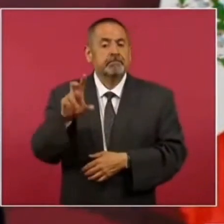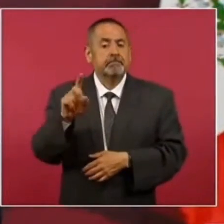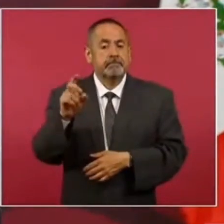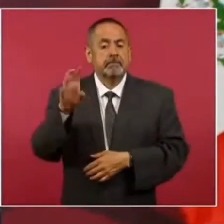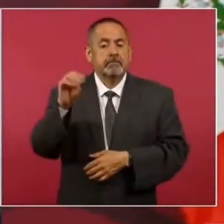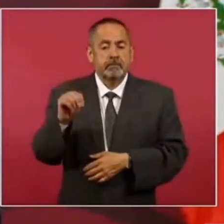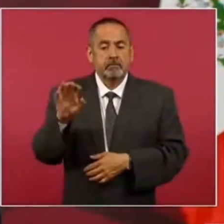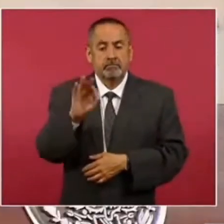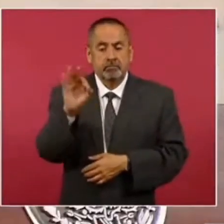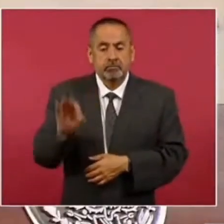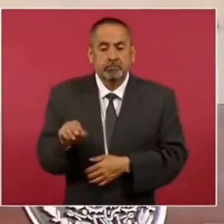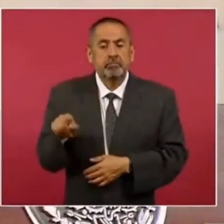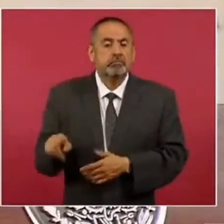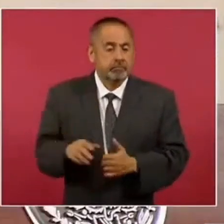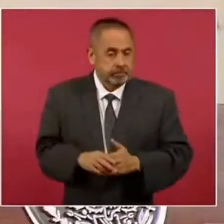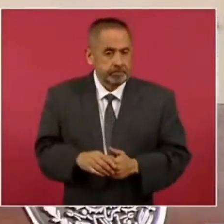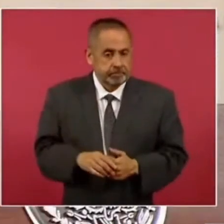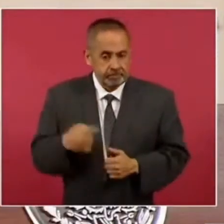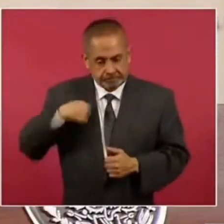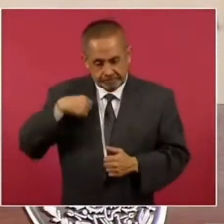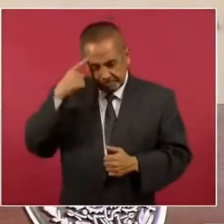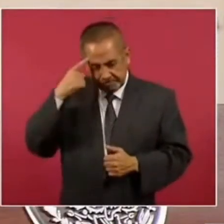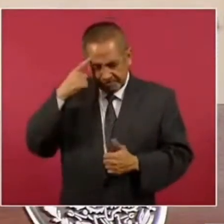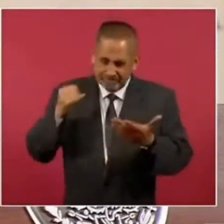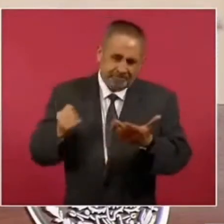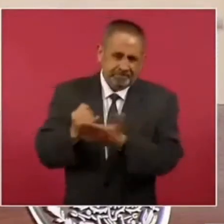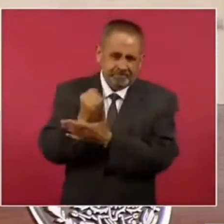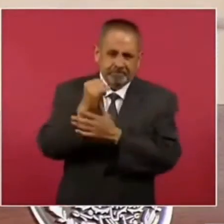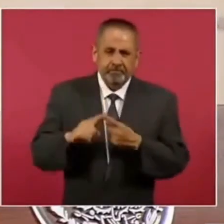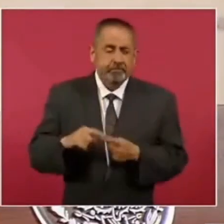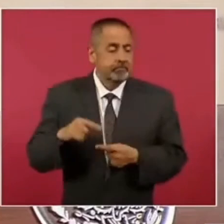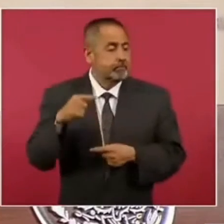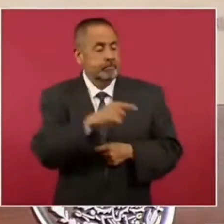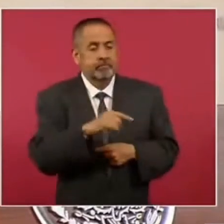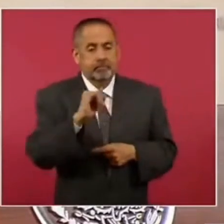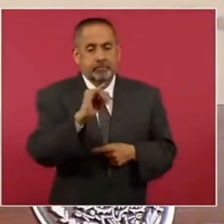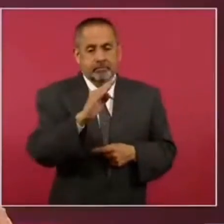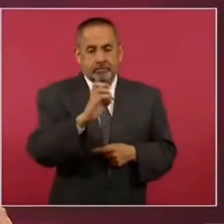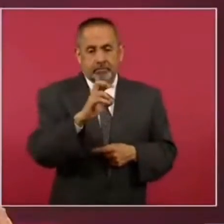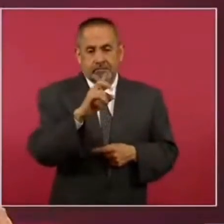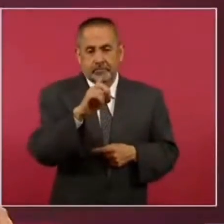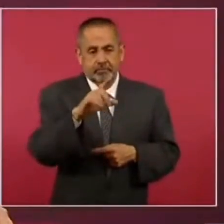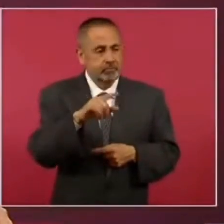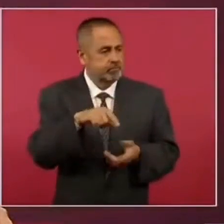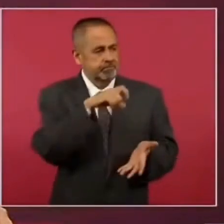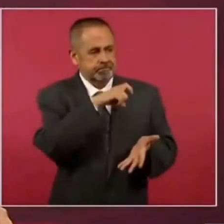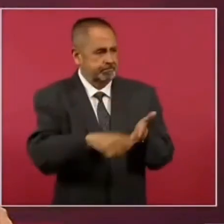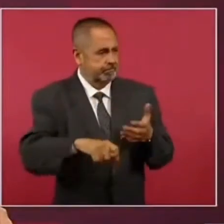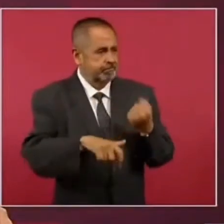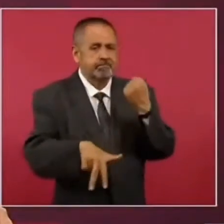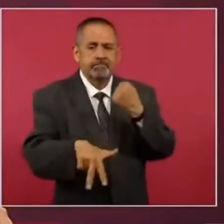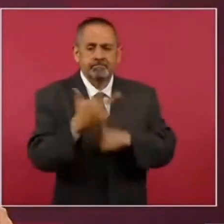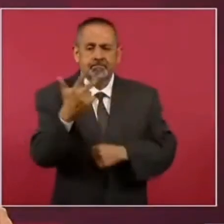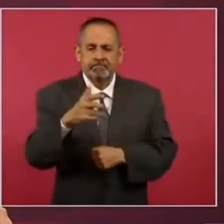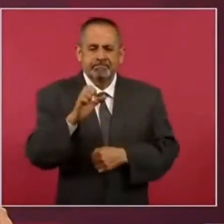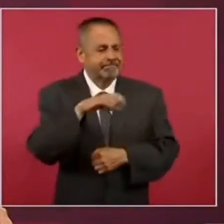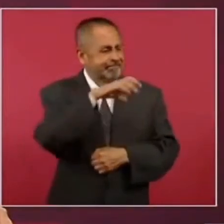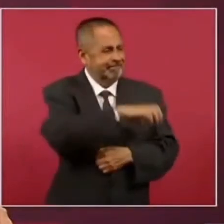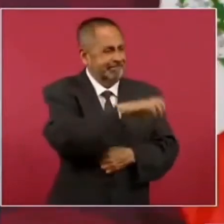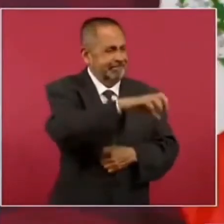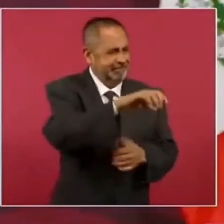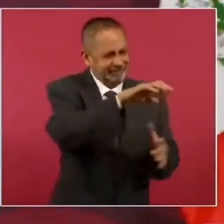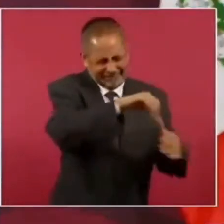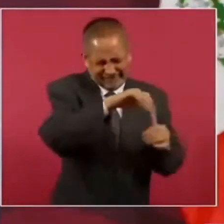Si no tomamos la decisión de lo de Iberdrola y se les compran las 13 plantas para subir a